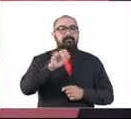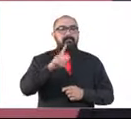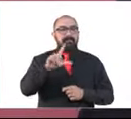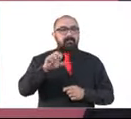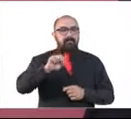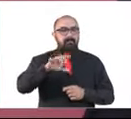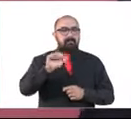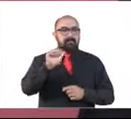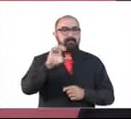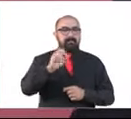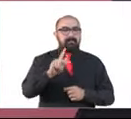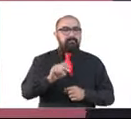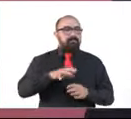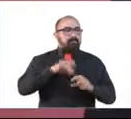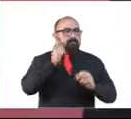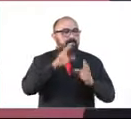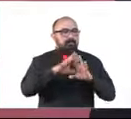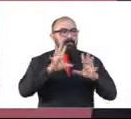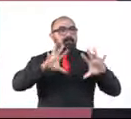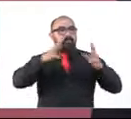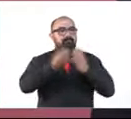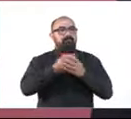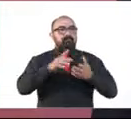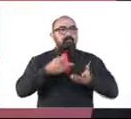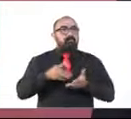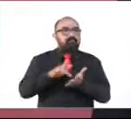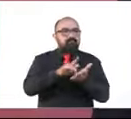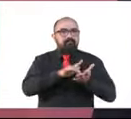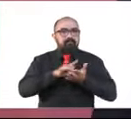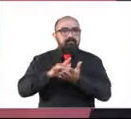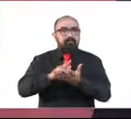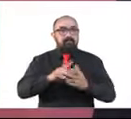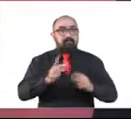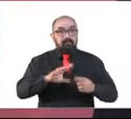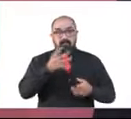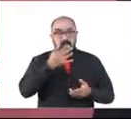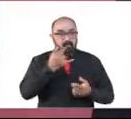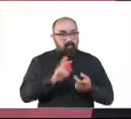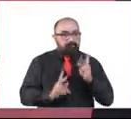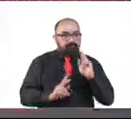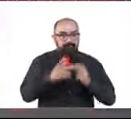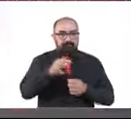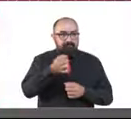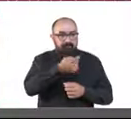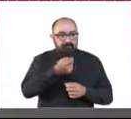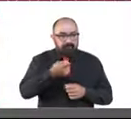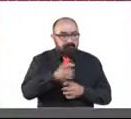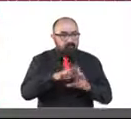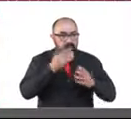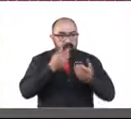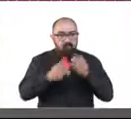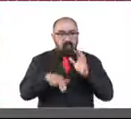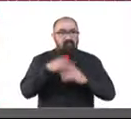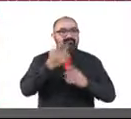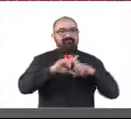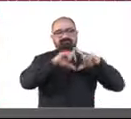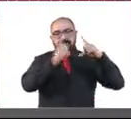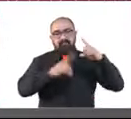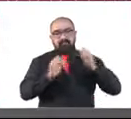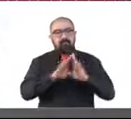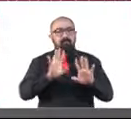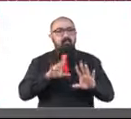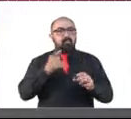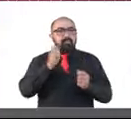AC, forma parte de la campaña nacional Sin Maíz No Hay País, y es parte del equipo jurídico de la demanda colectiva contra el